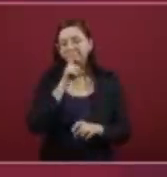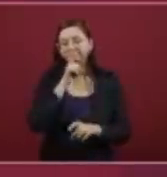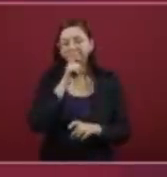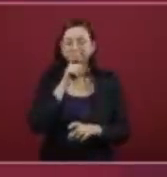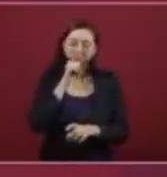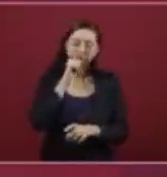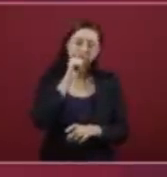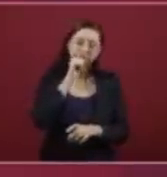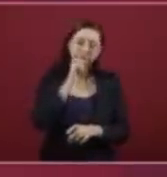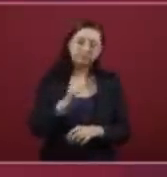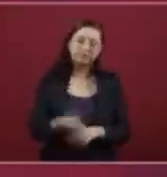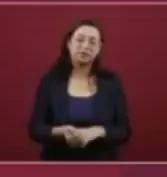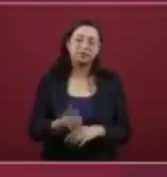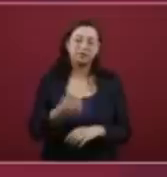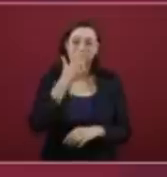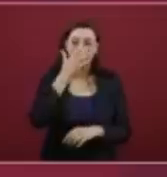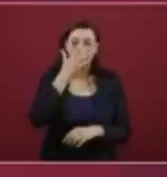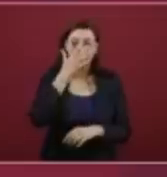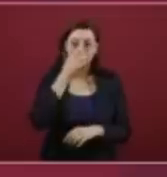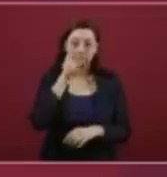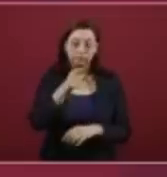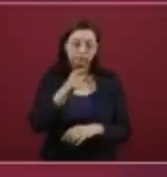que es la Constitución vigente,